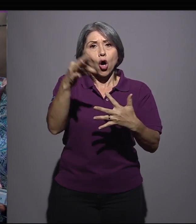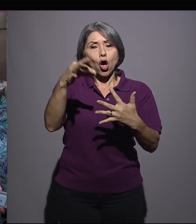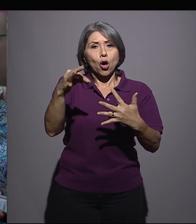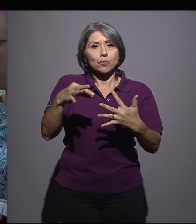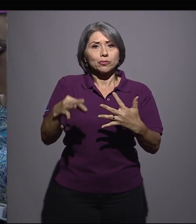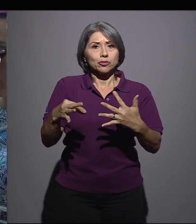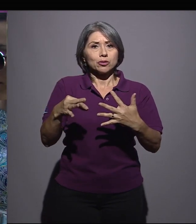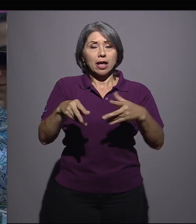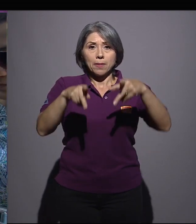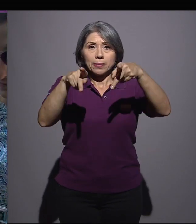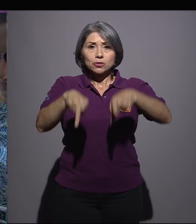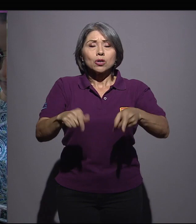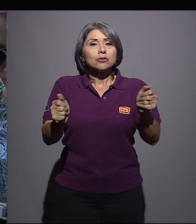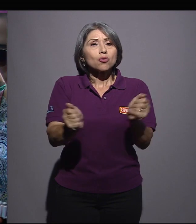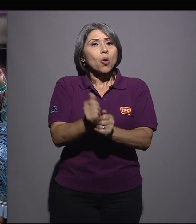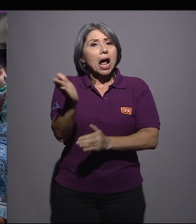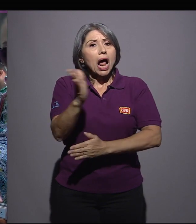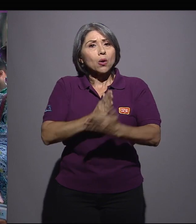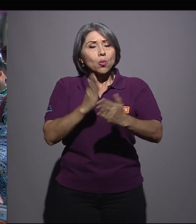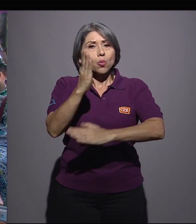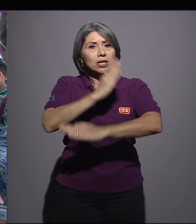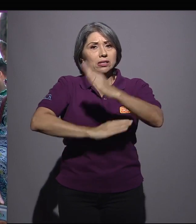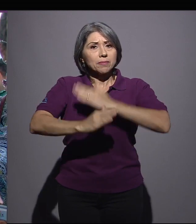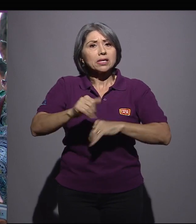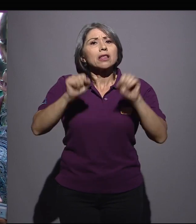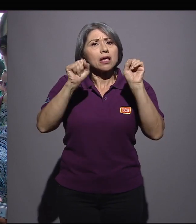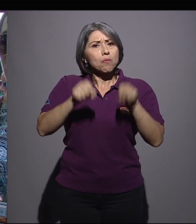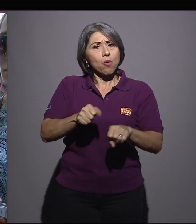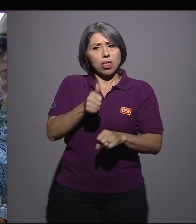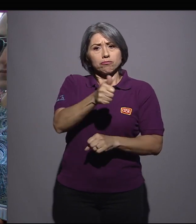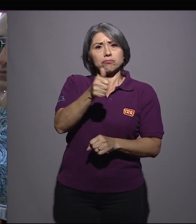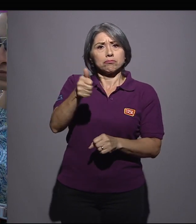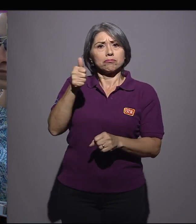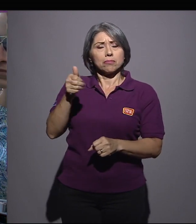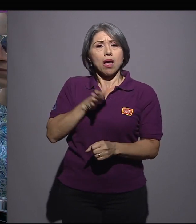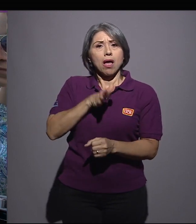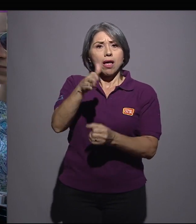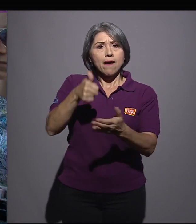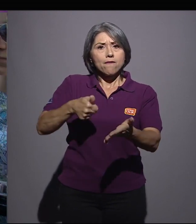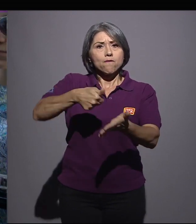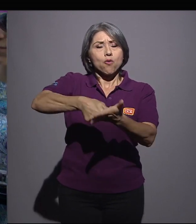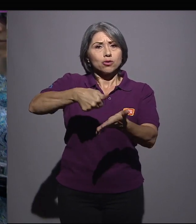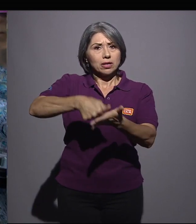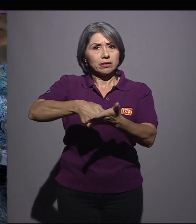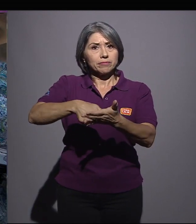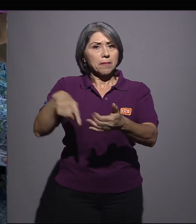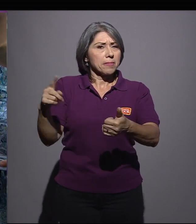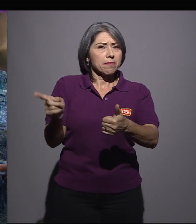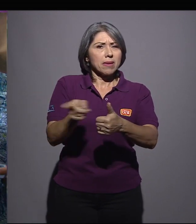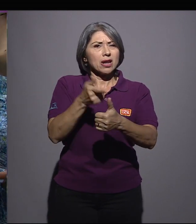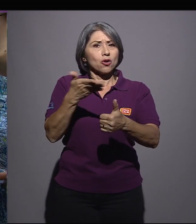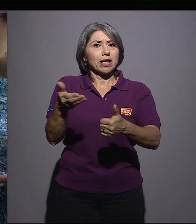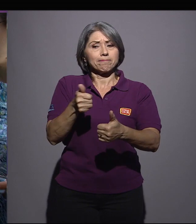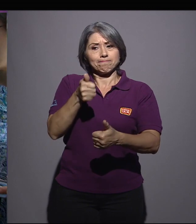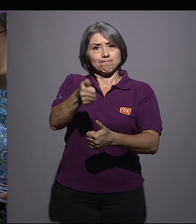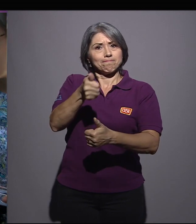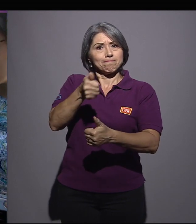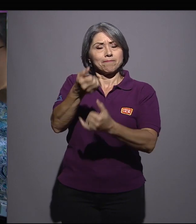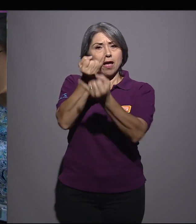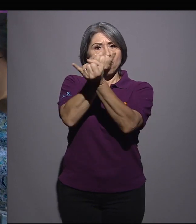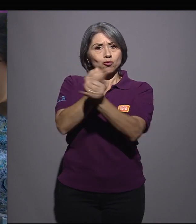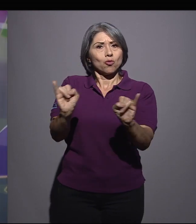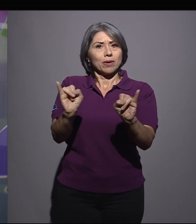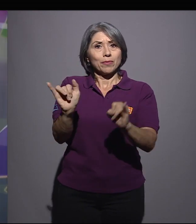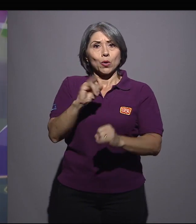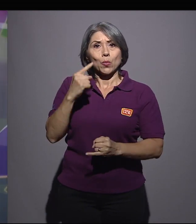personas que tienen algún tipo de discapacidad, que puedan llegar a ejercer su voto de una forma en primera instancia autónoma, ¿verdad?, como lo